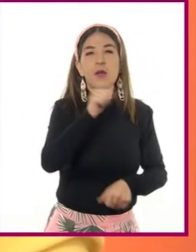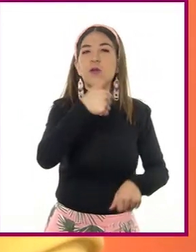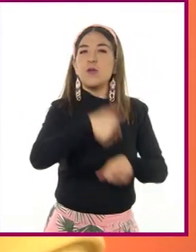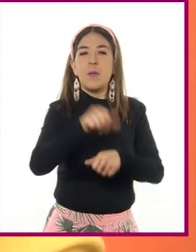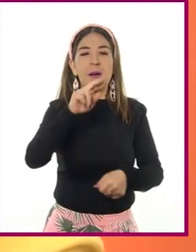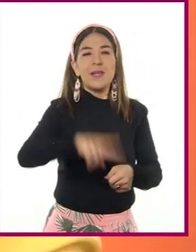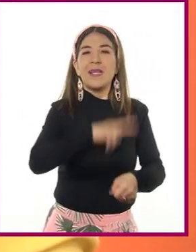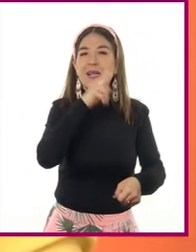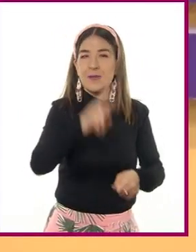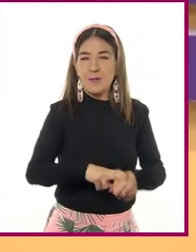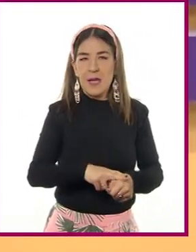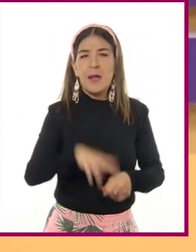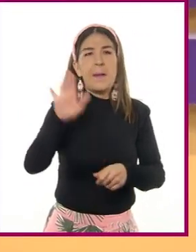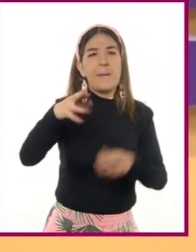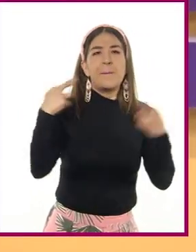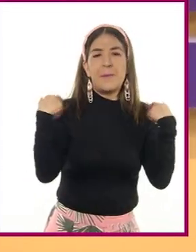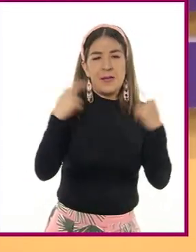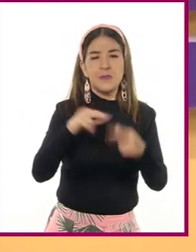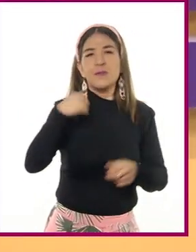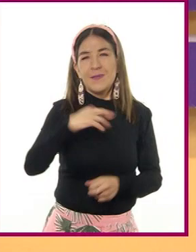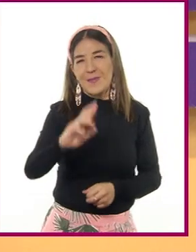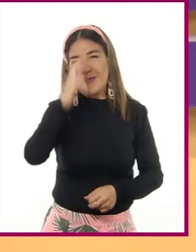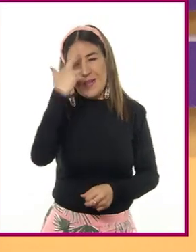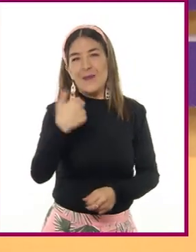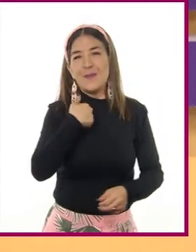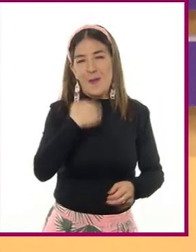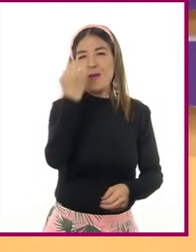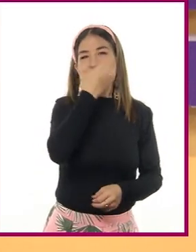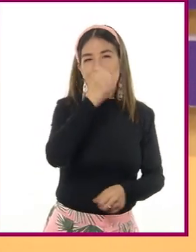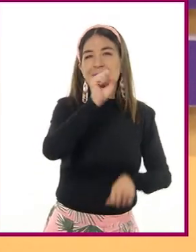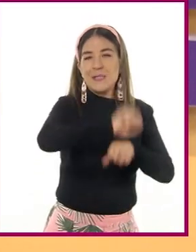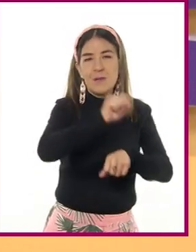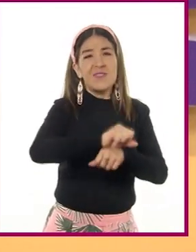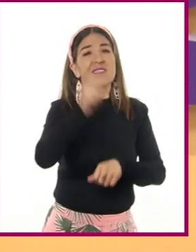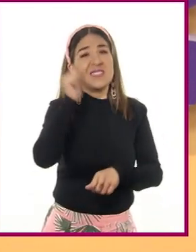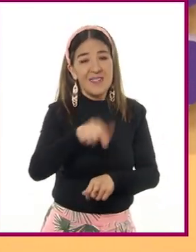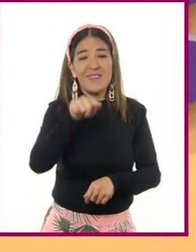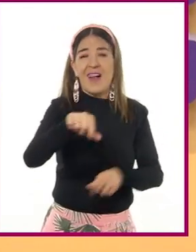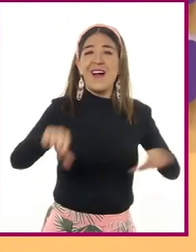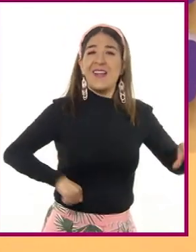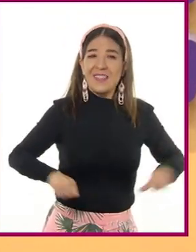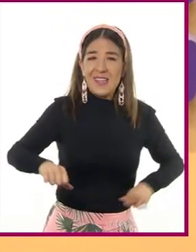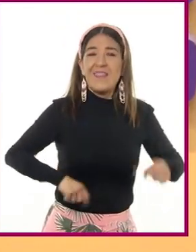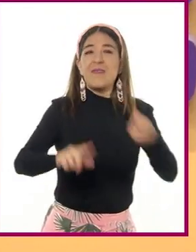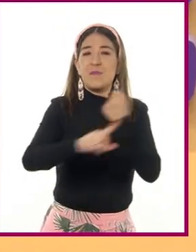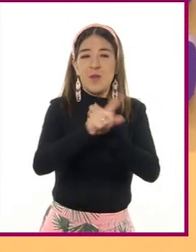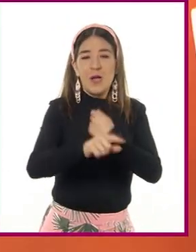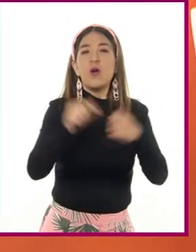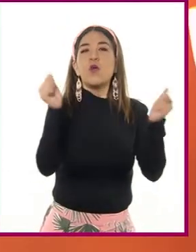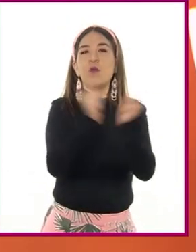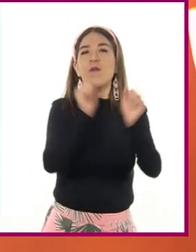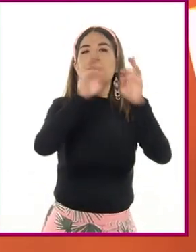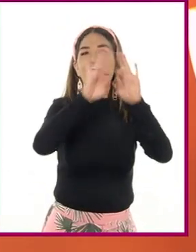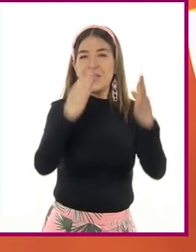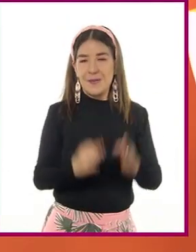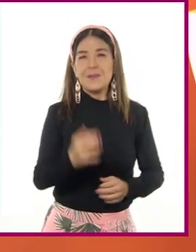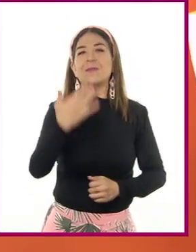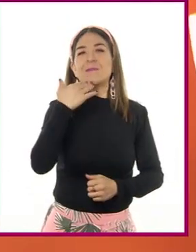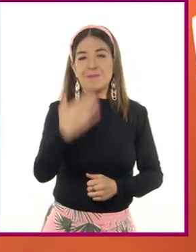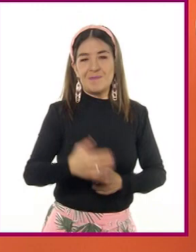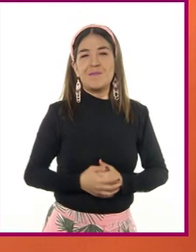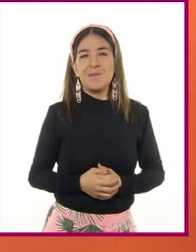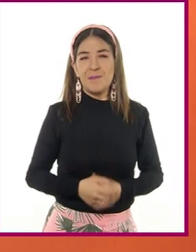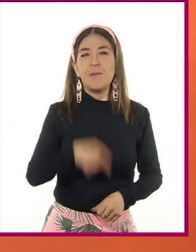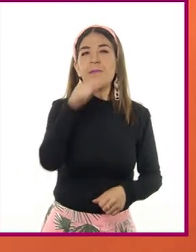natural. Maestra, recuerdo que cuando iba en secundaria siempre nos ponían este tipo de problemas, pero con figuras. Así es,